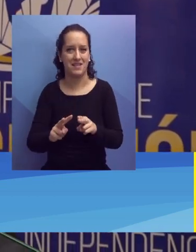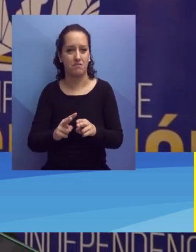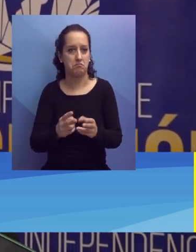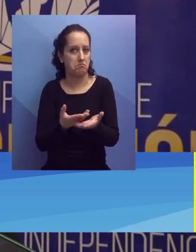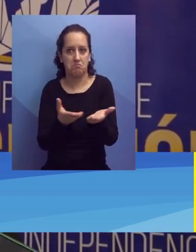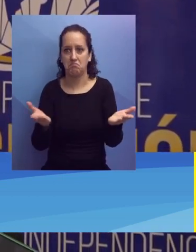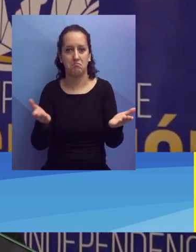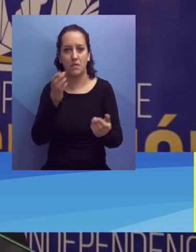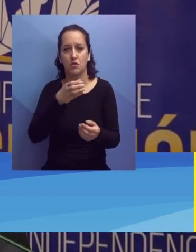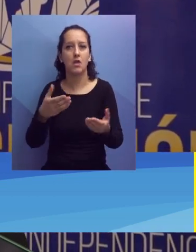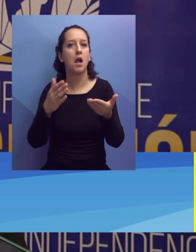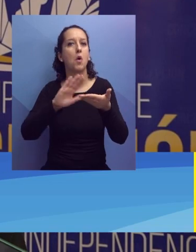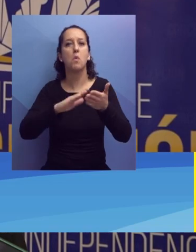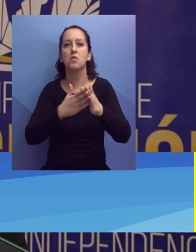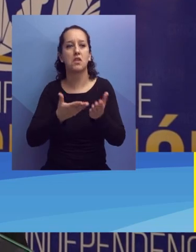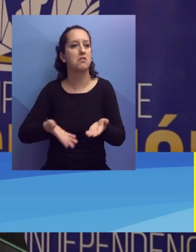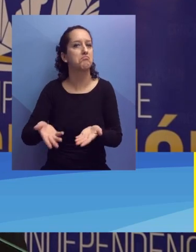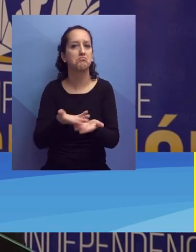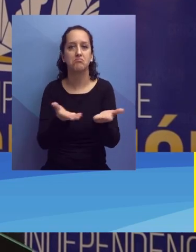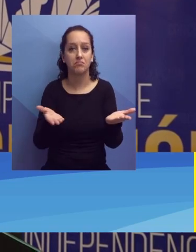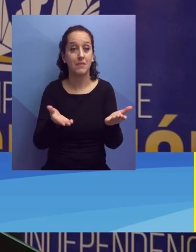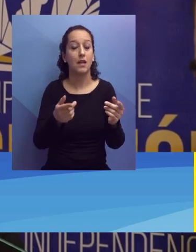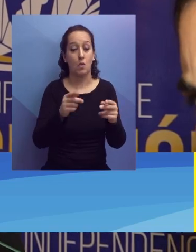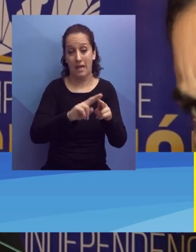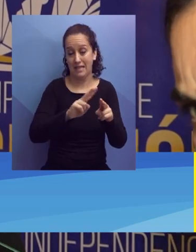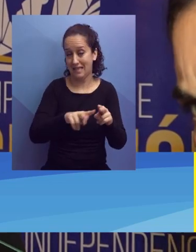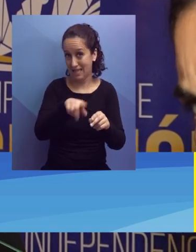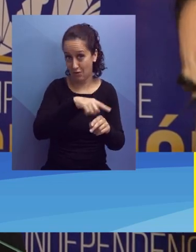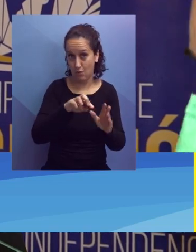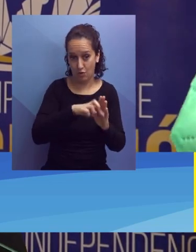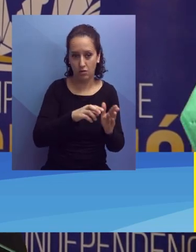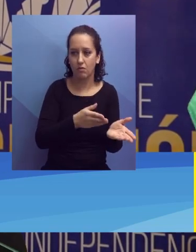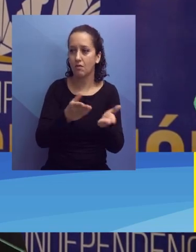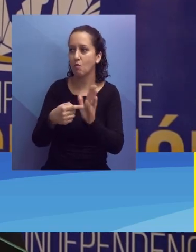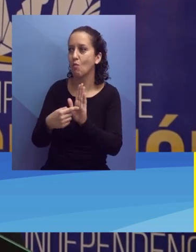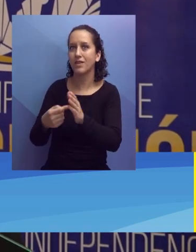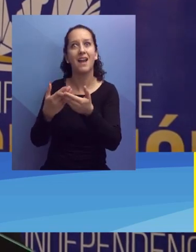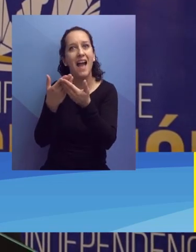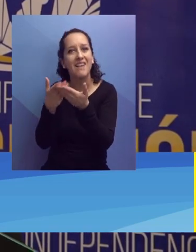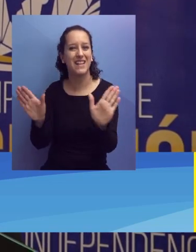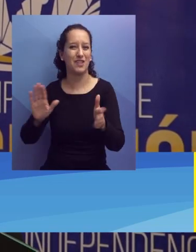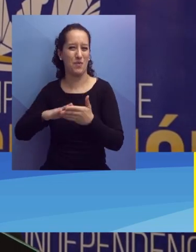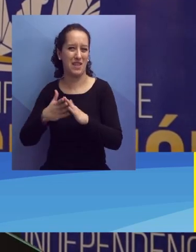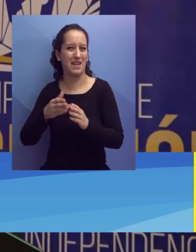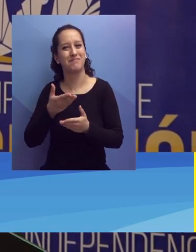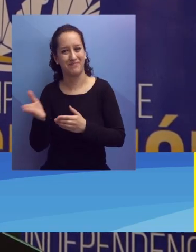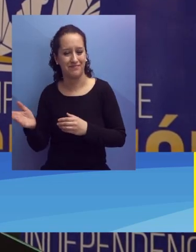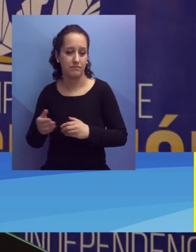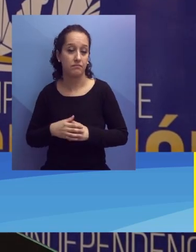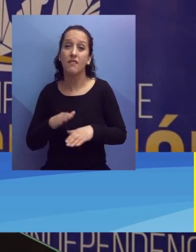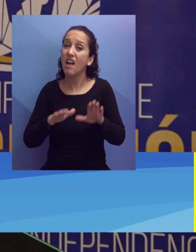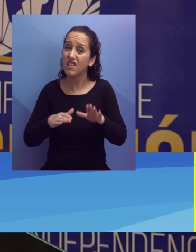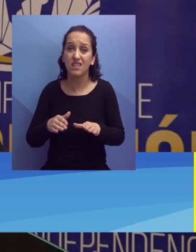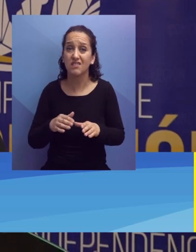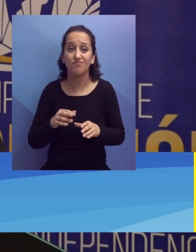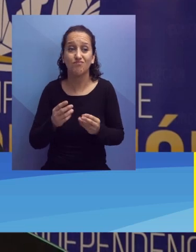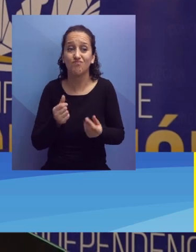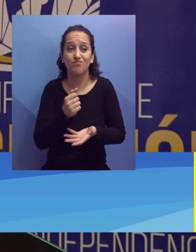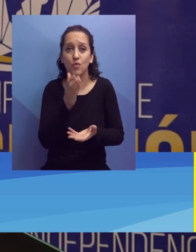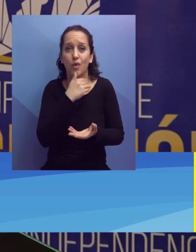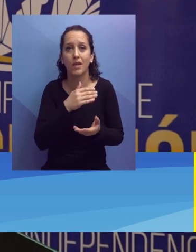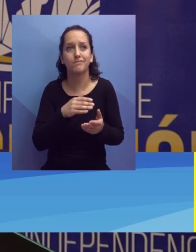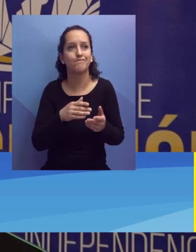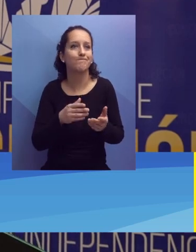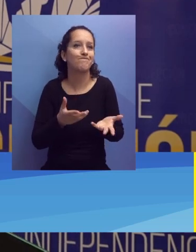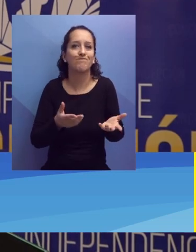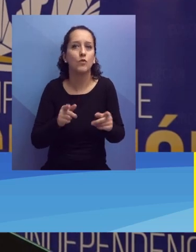que además permita a la comunidad poder conocer este tipo de proyectos e ideas que muchas veces, por no contar con los recursos,